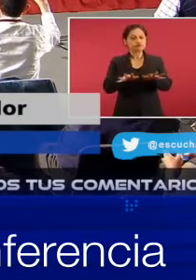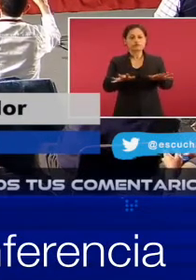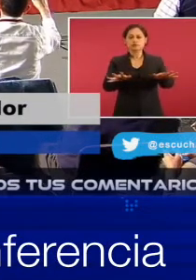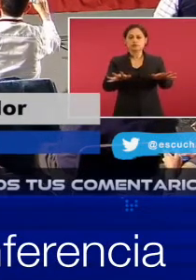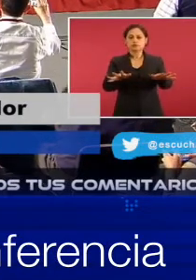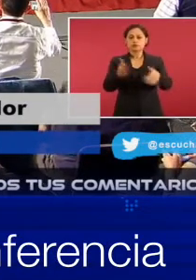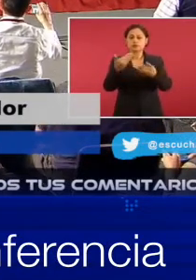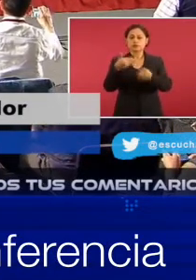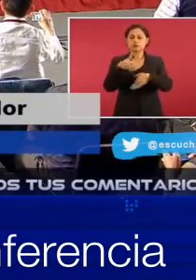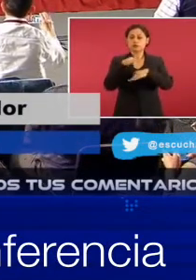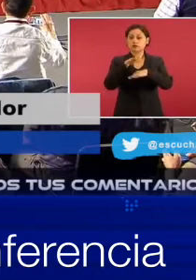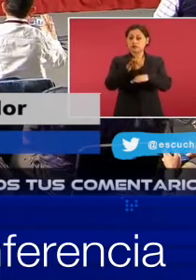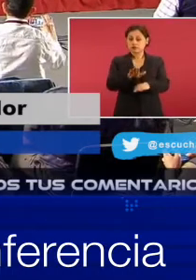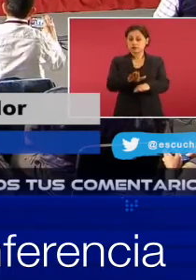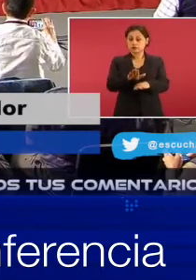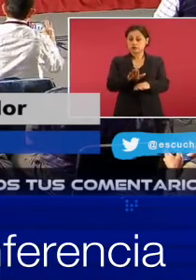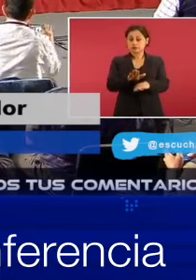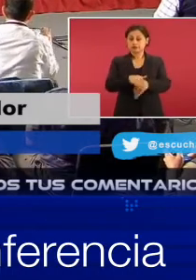sobre el dictamen